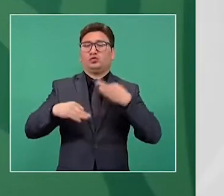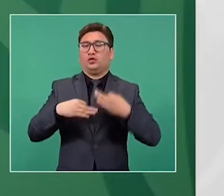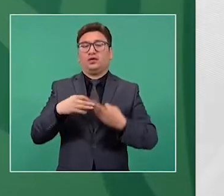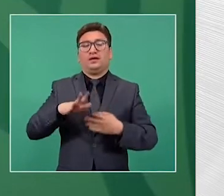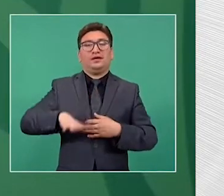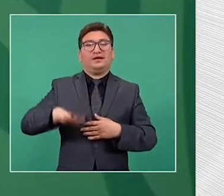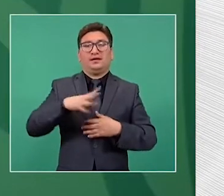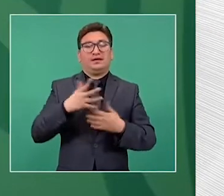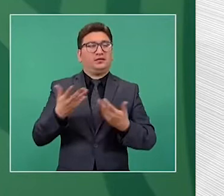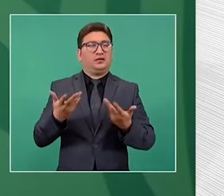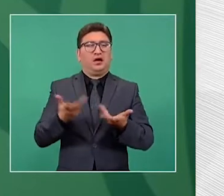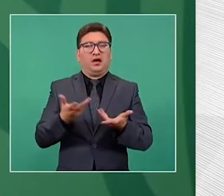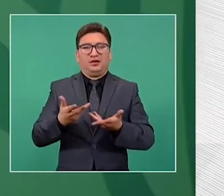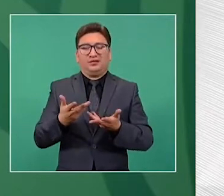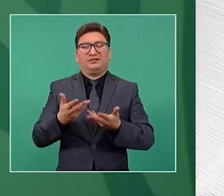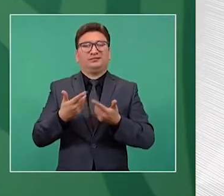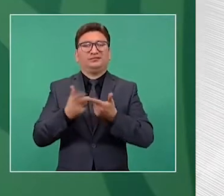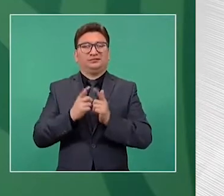mundo.